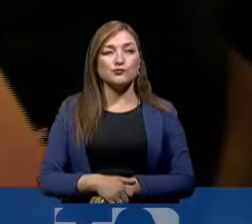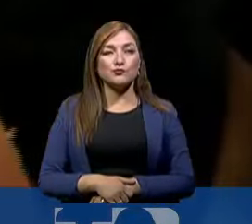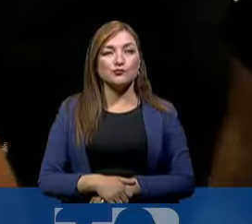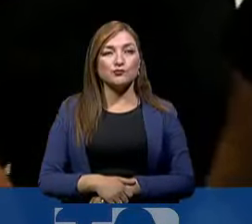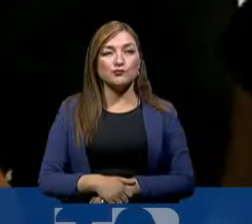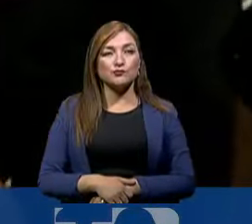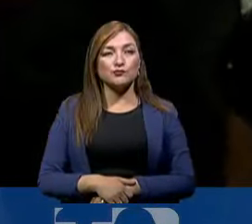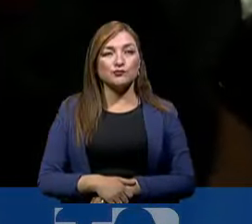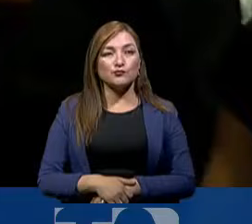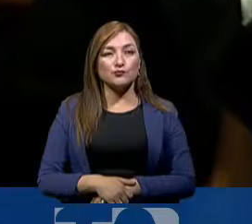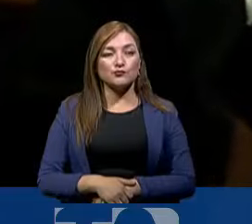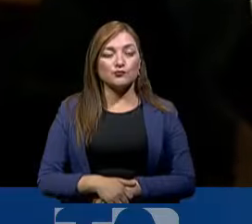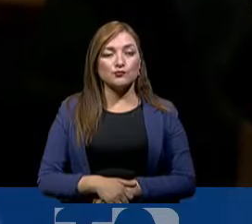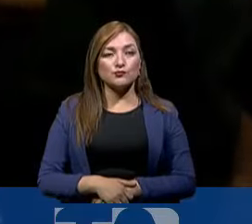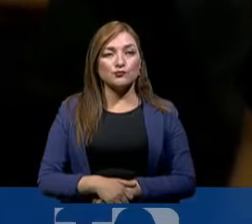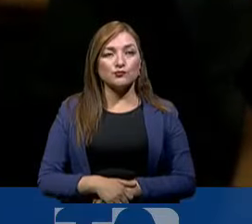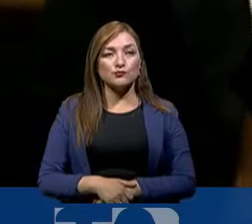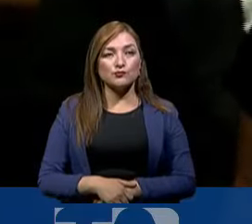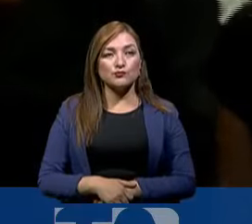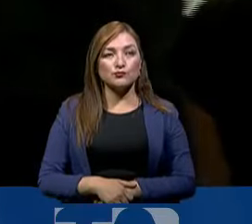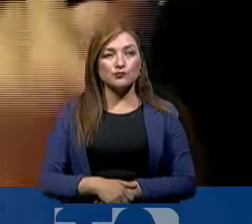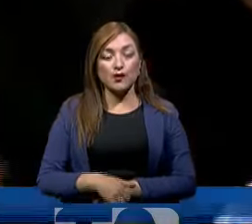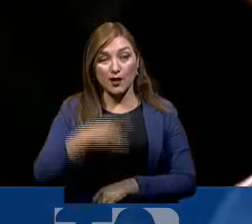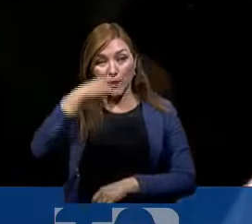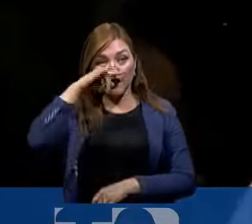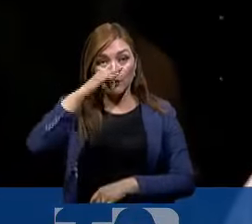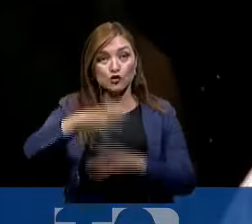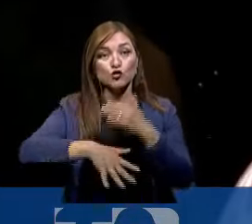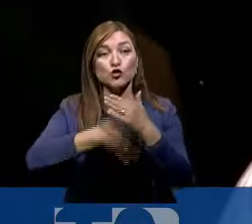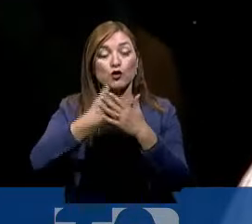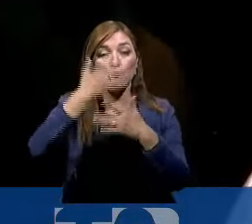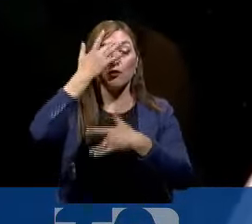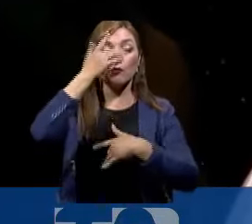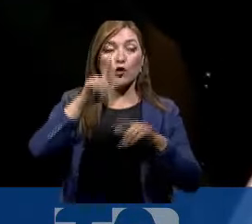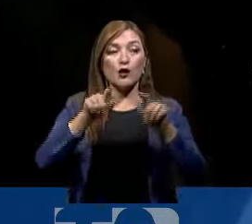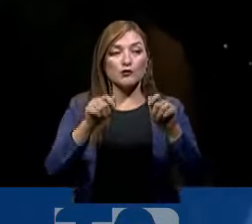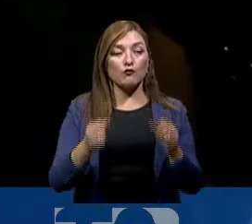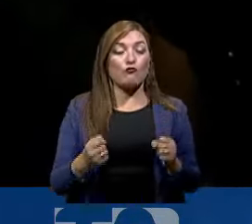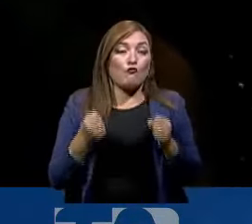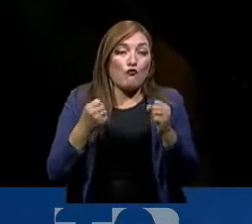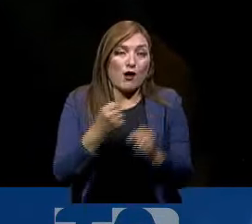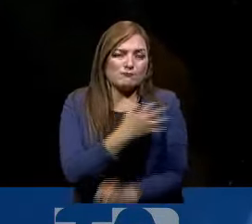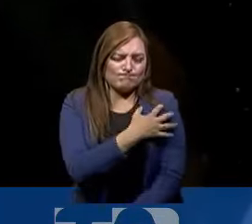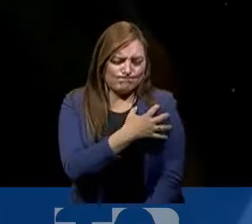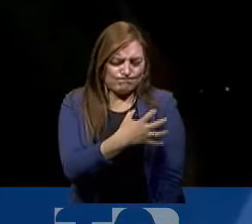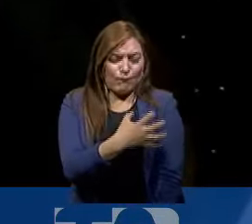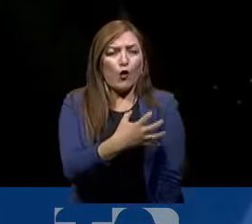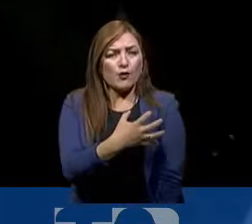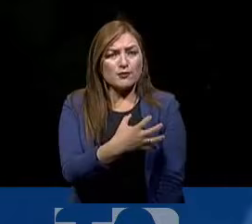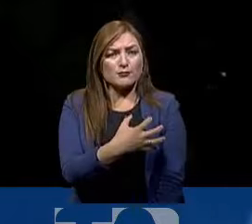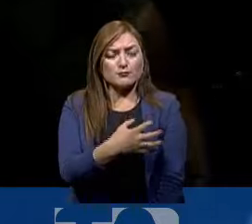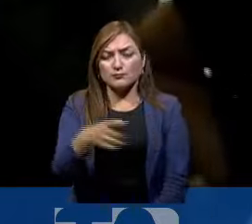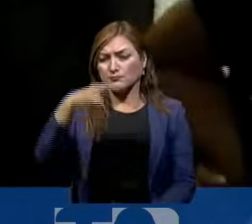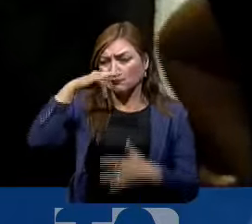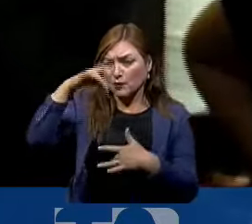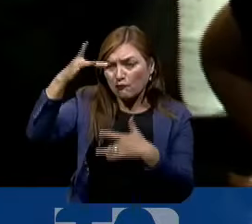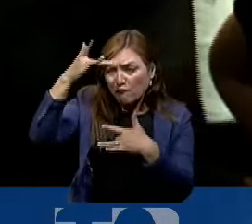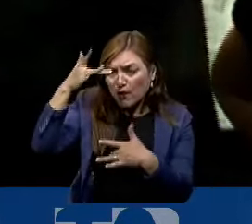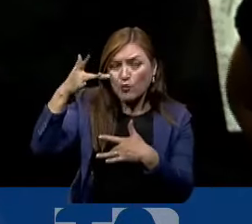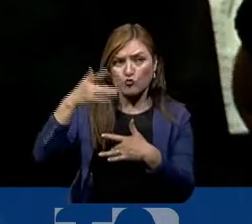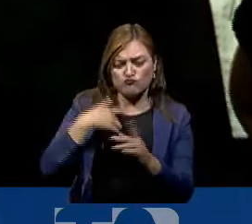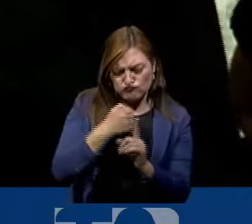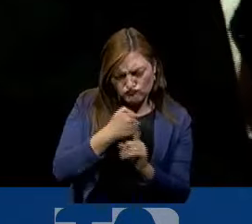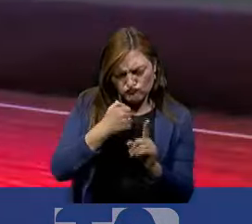Que ellos son fuertes y que sí pueden. Si nosotros, todos que estamos aquí, pudimos salir, ellos pueden hasta mejor que